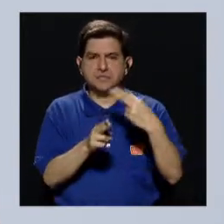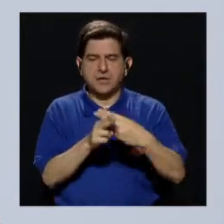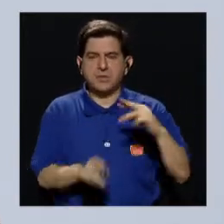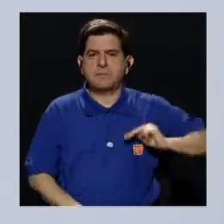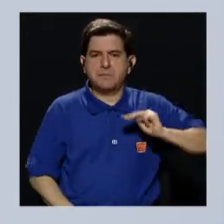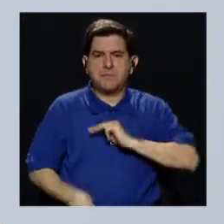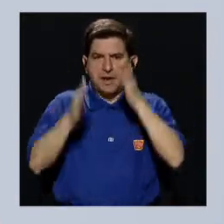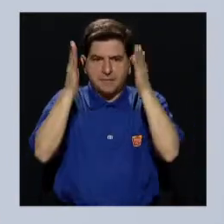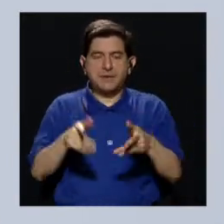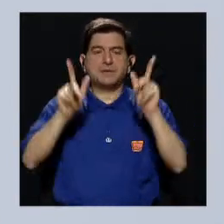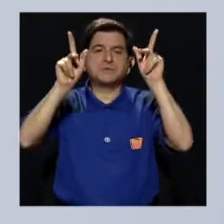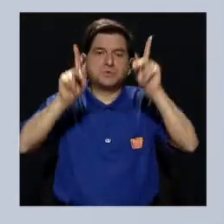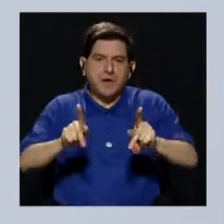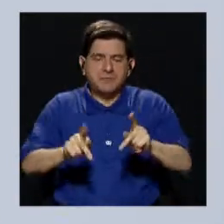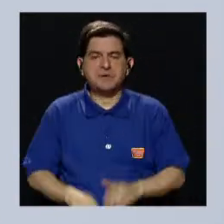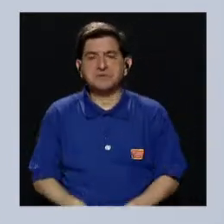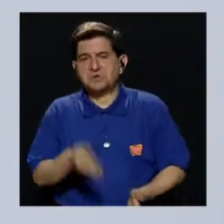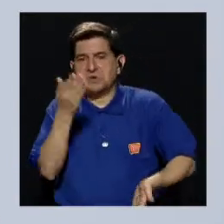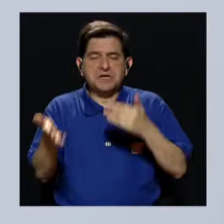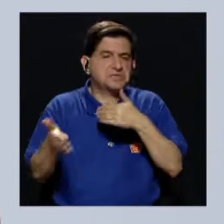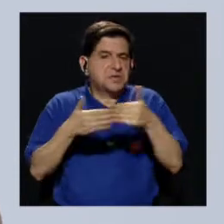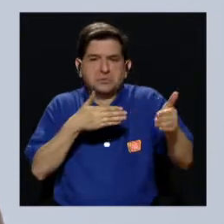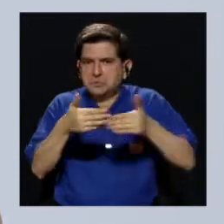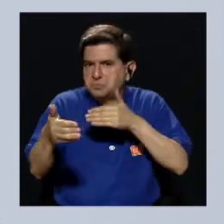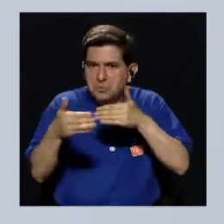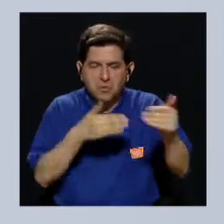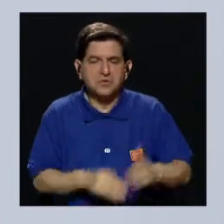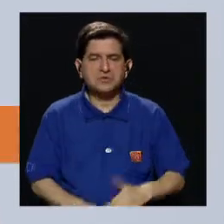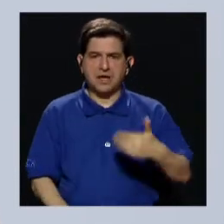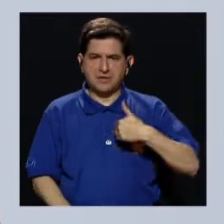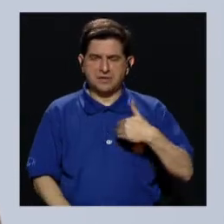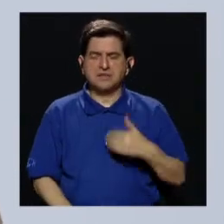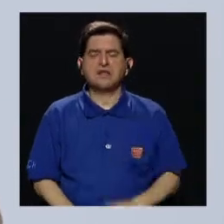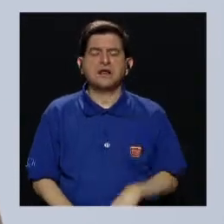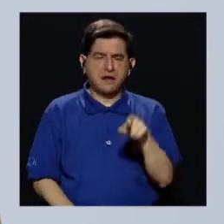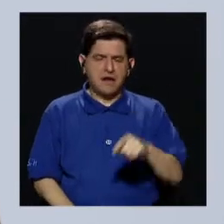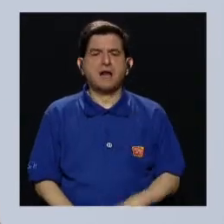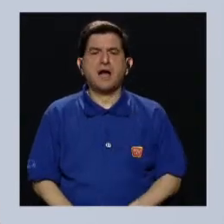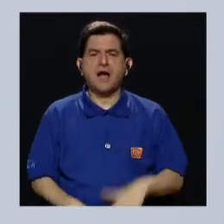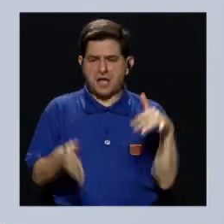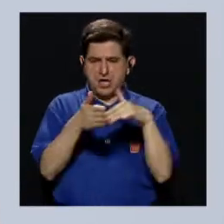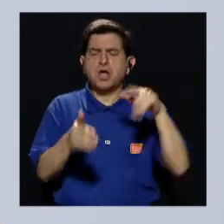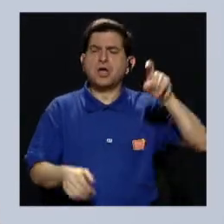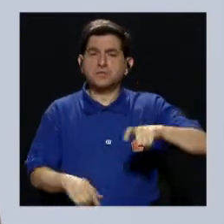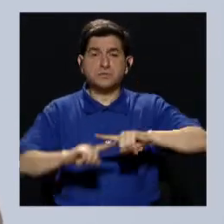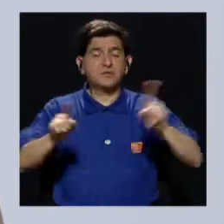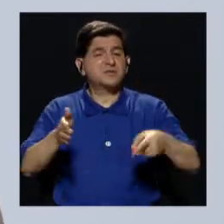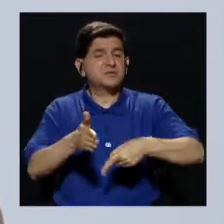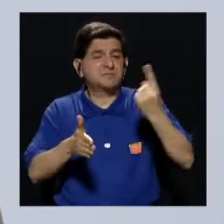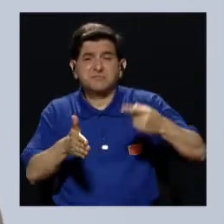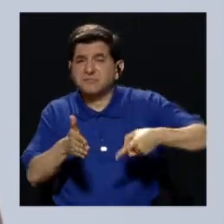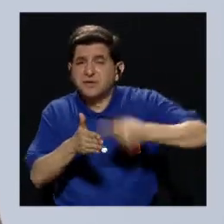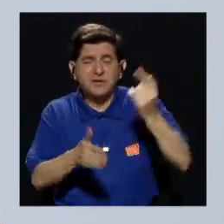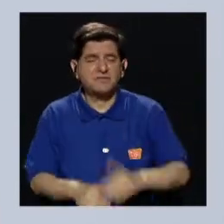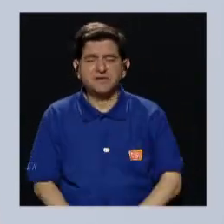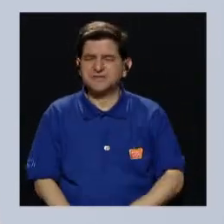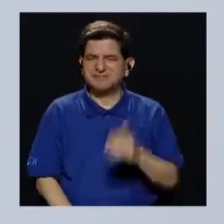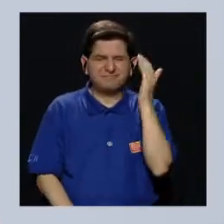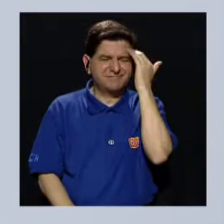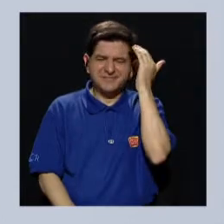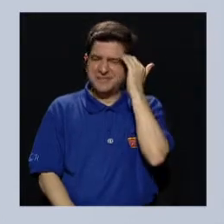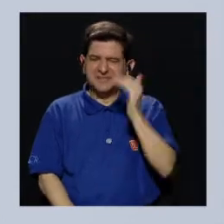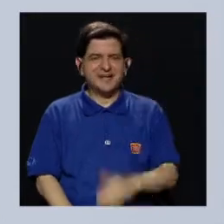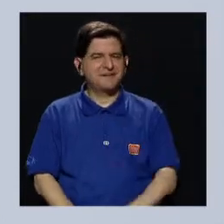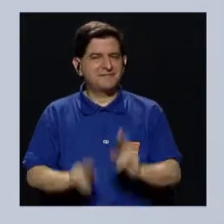importante puesto a personas quienes a pesar de contar con los atestados requeridos muchas veces no han